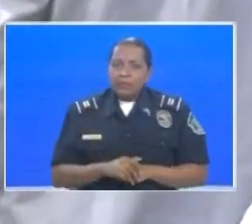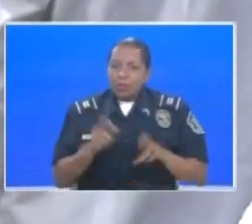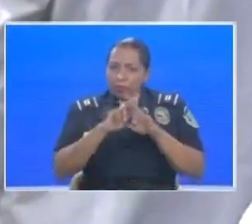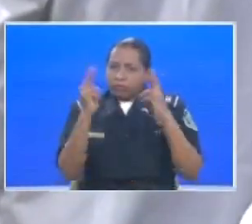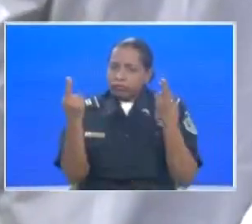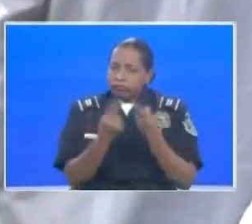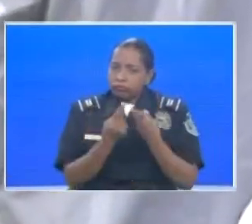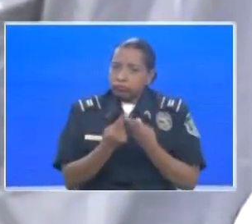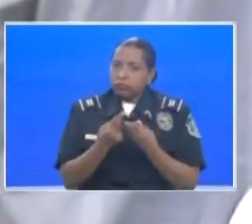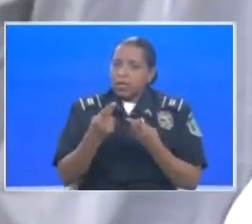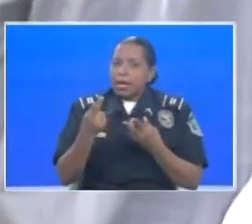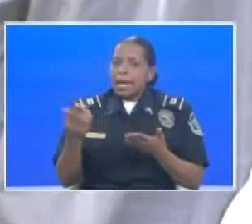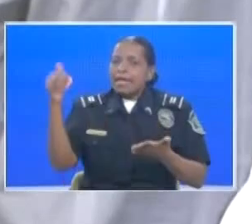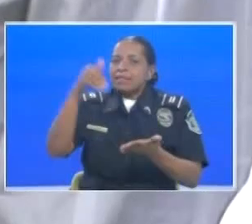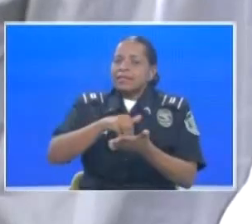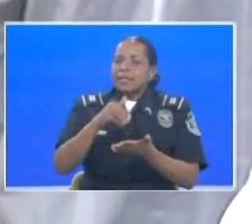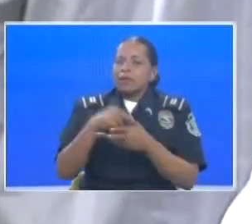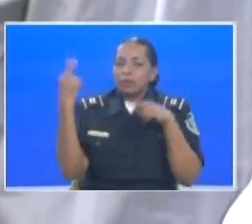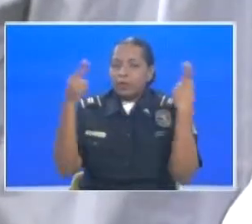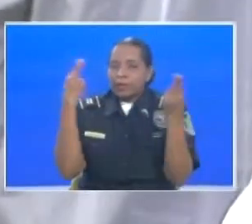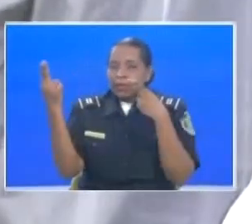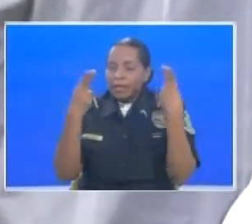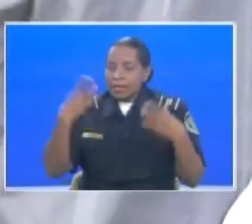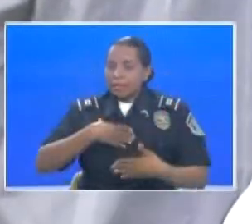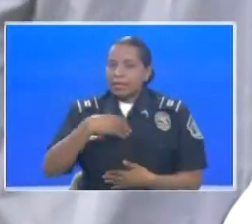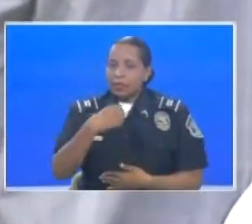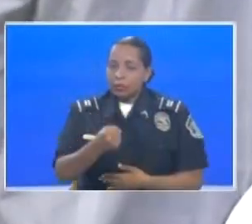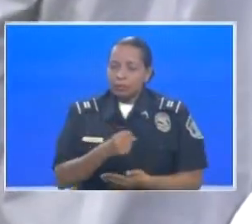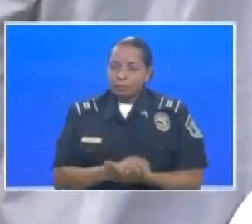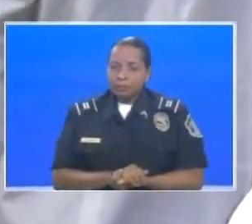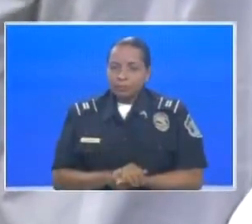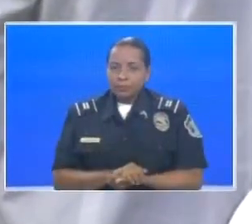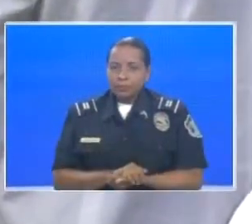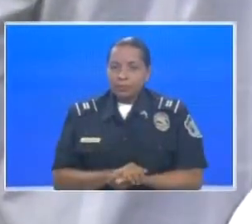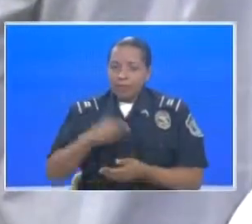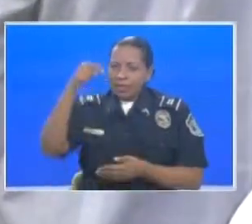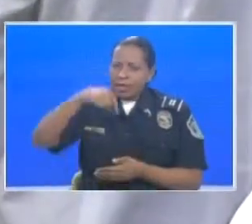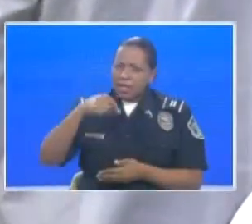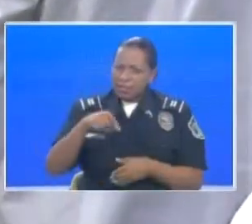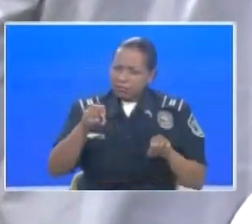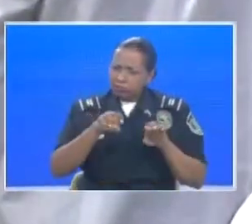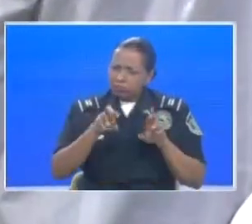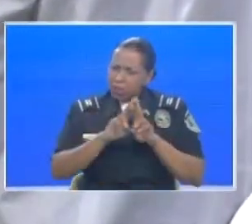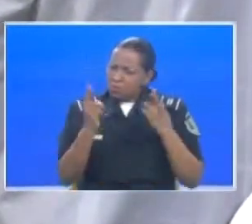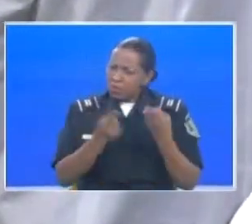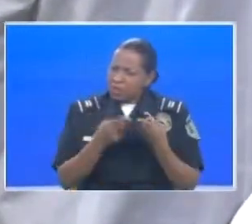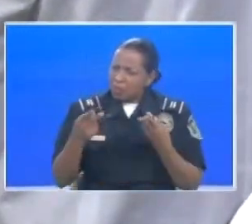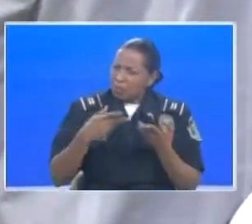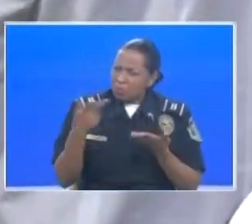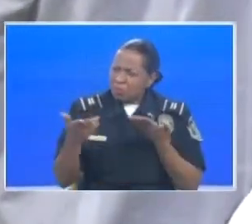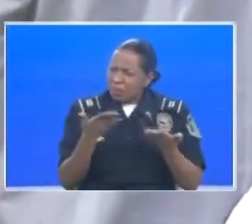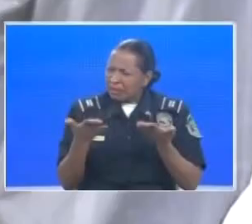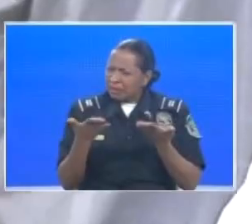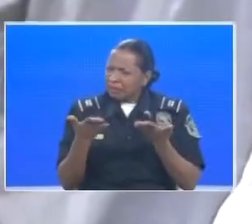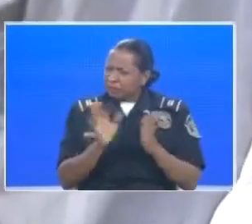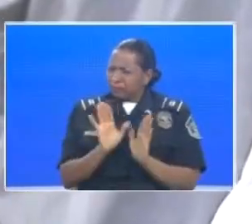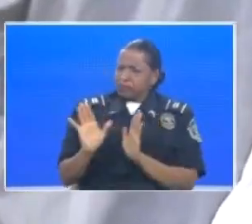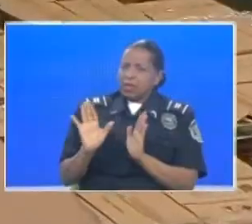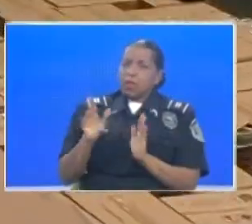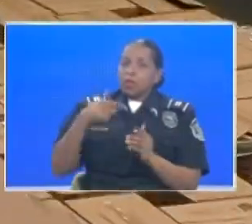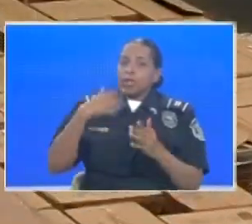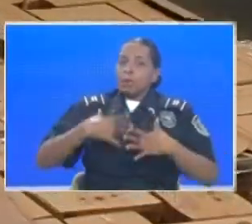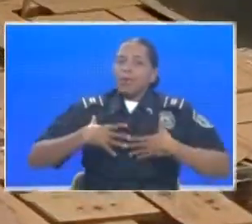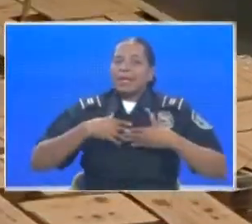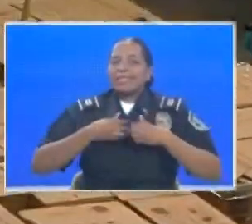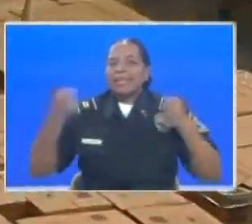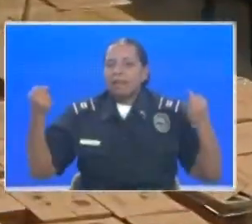el COE, el Centro de Operaciones de Emergencia de Salud. Y aquí no estamos nosotros para estar improvisando. Aquí nosotros estamos para salvar